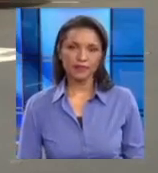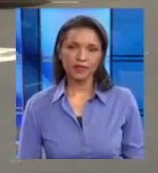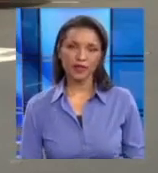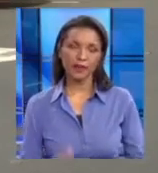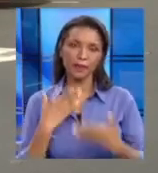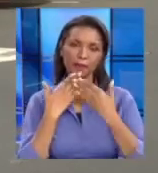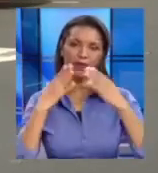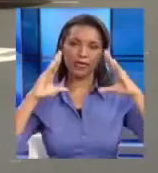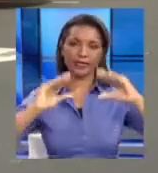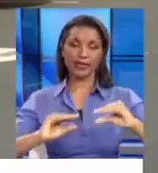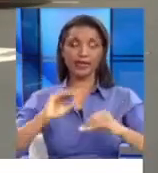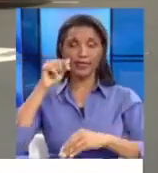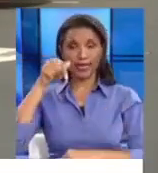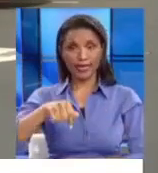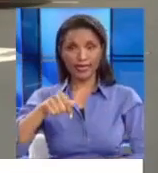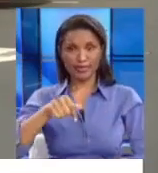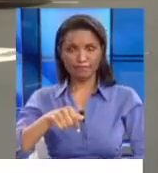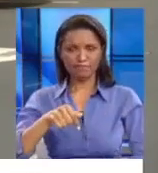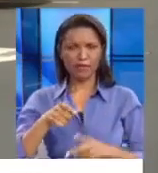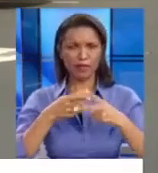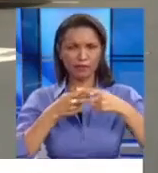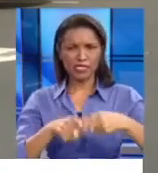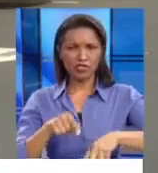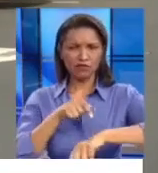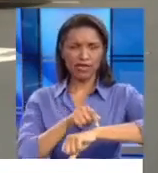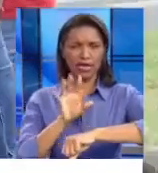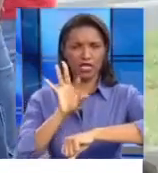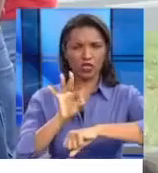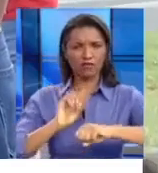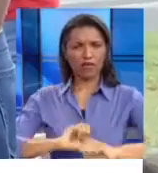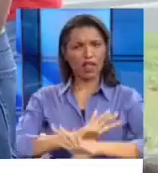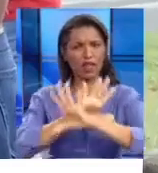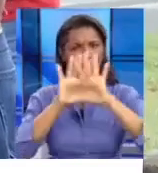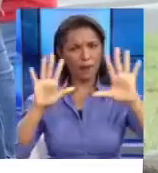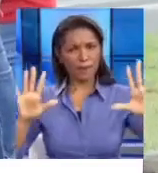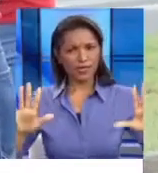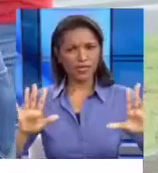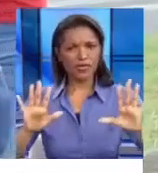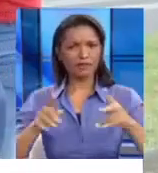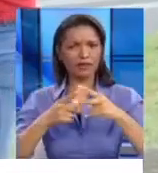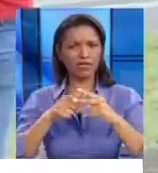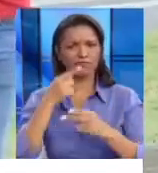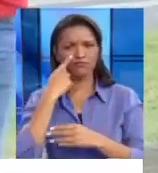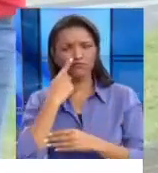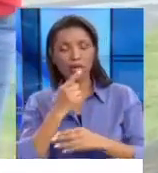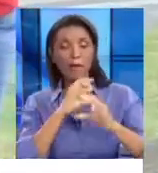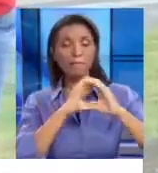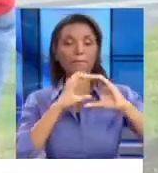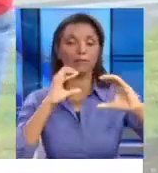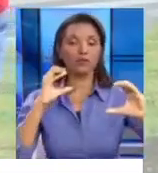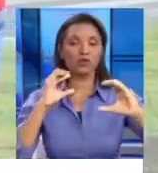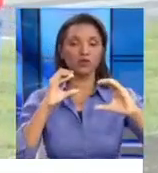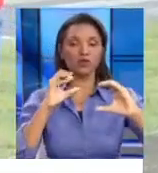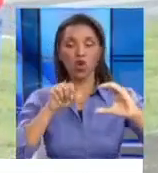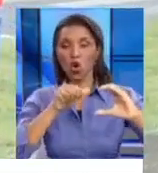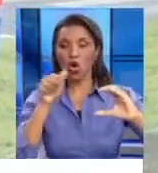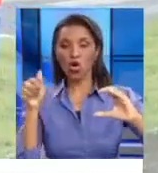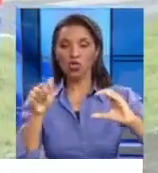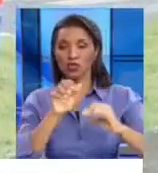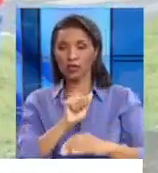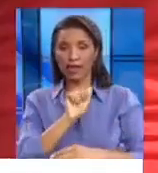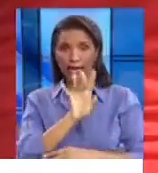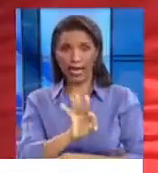Gracias, buenas tardes. Esta inspección inició sobre las 9 de la mañana, momento en el que llegaron los inspectores e incluso el director